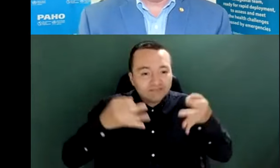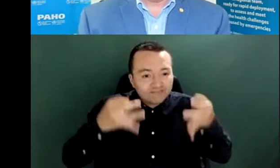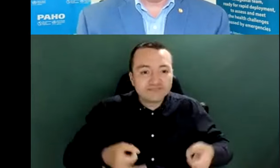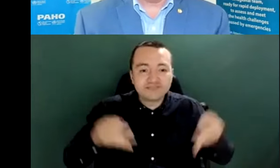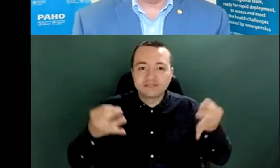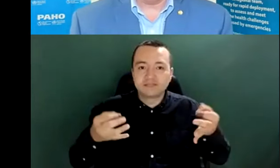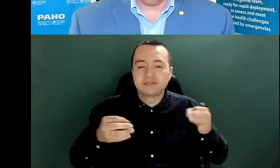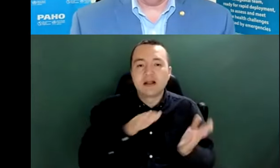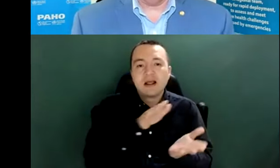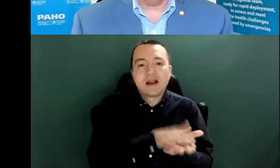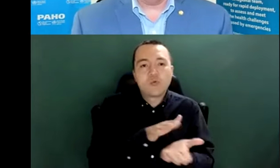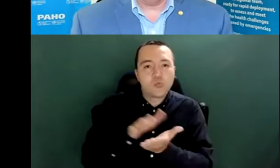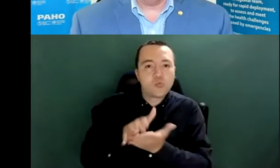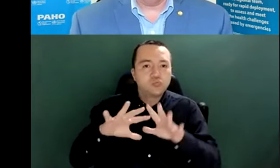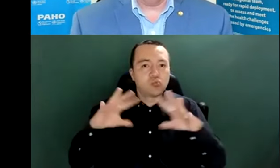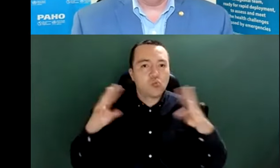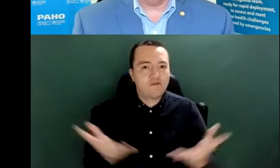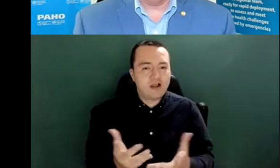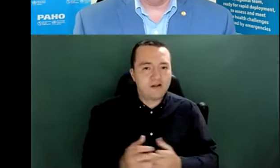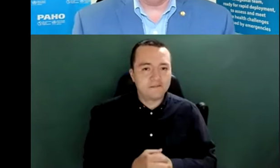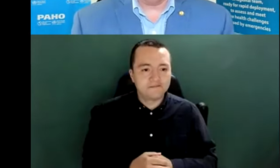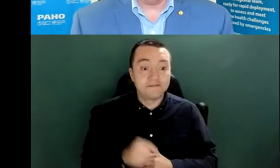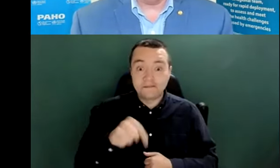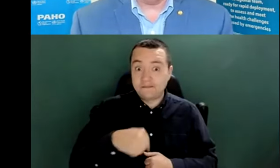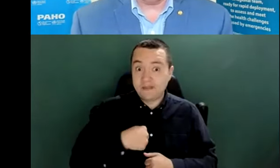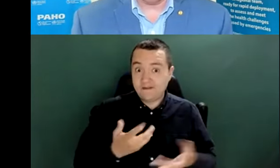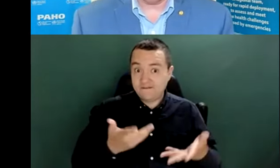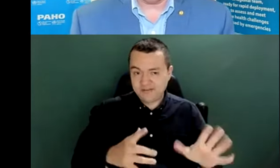global. Voy a terminar